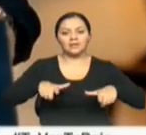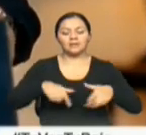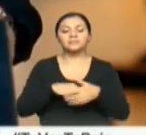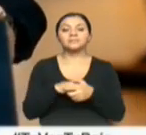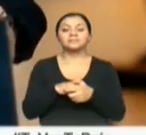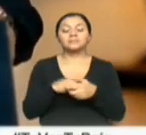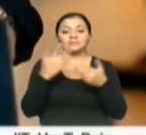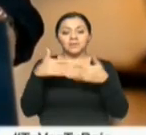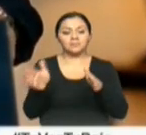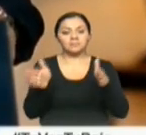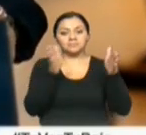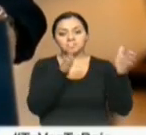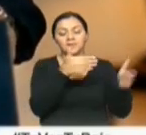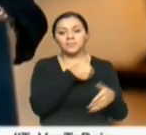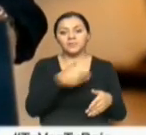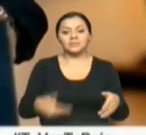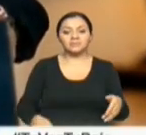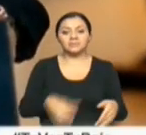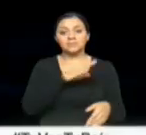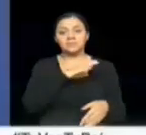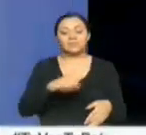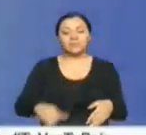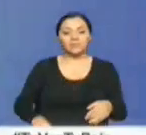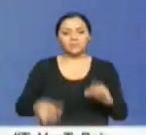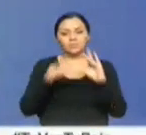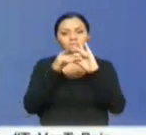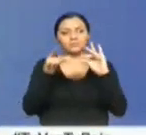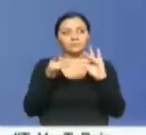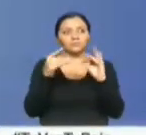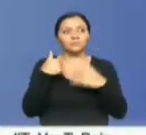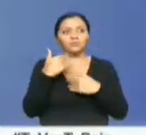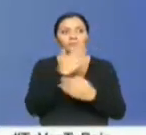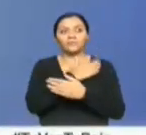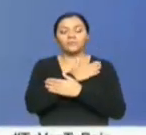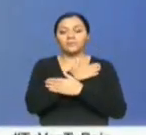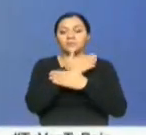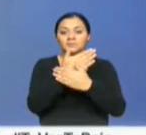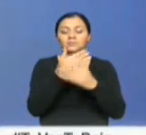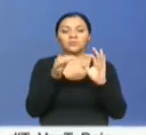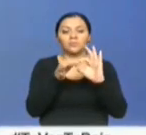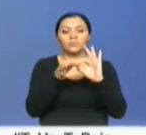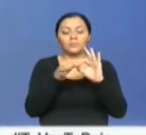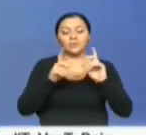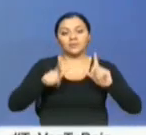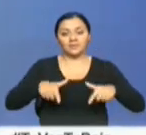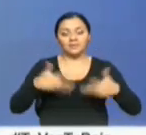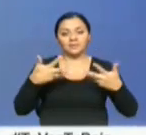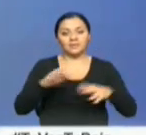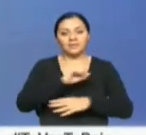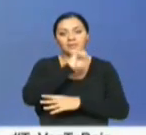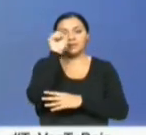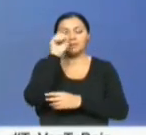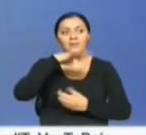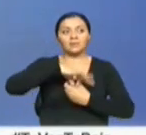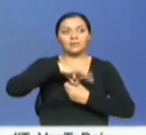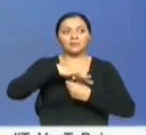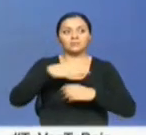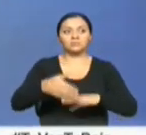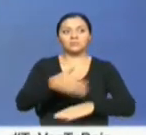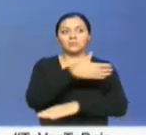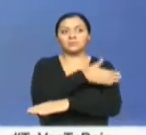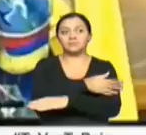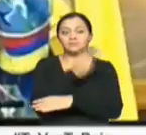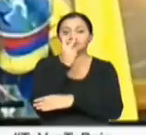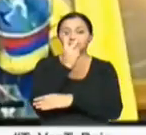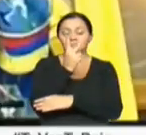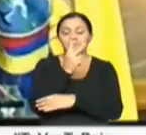Salvador Sánchez, presidente de El Salvador, escribió: "Felicito al compañero Lenín Moreno por victoria obtenida en elecciones ESE